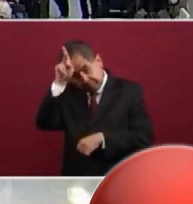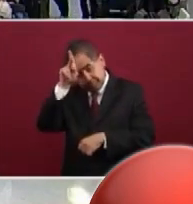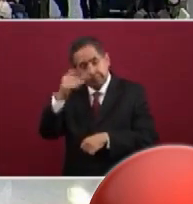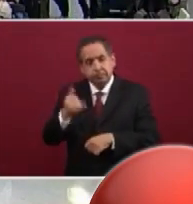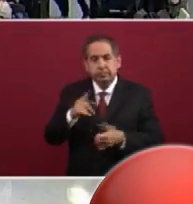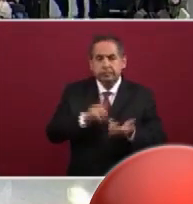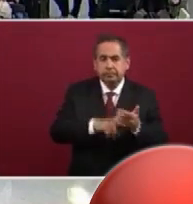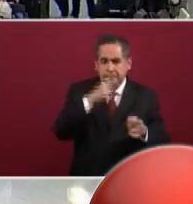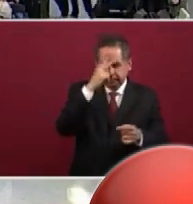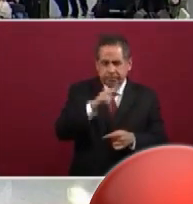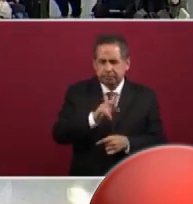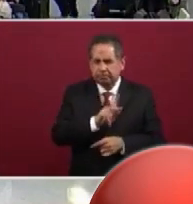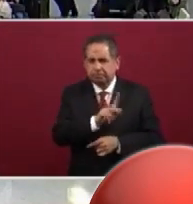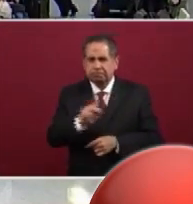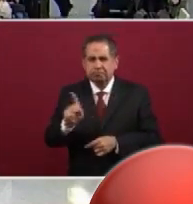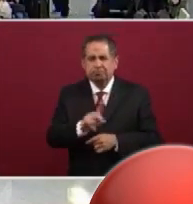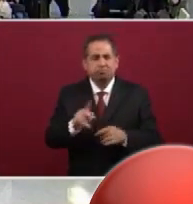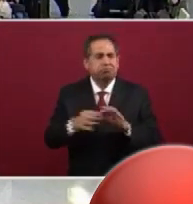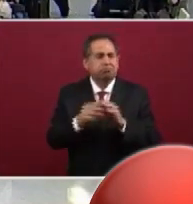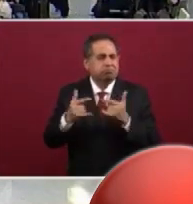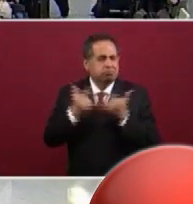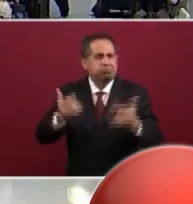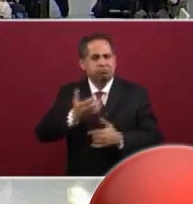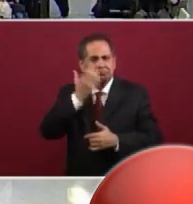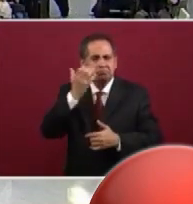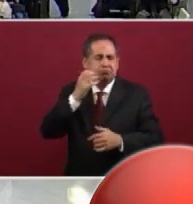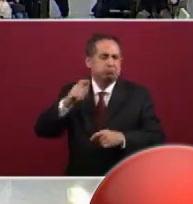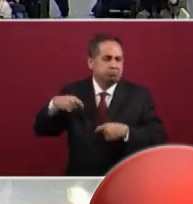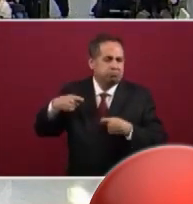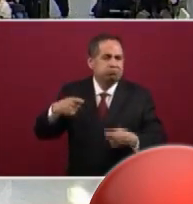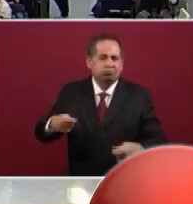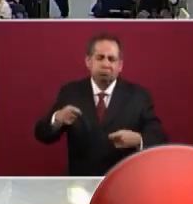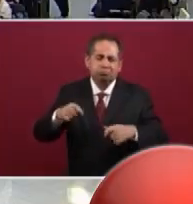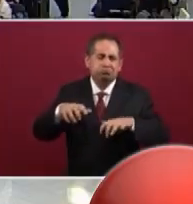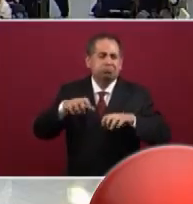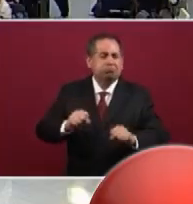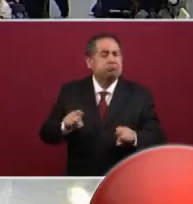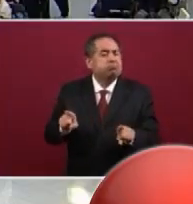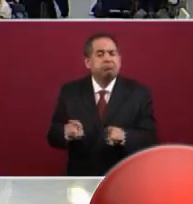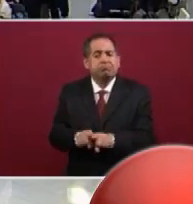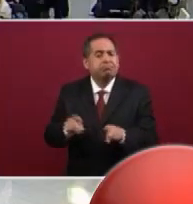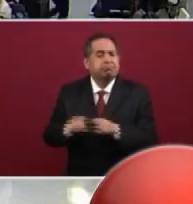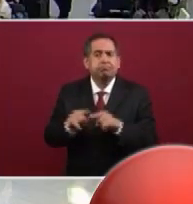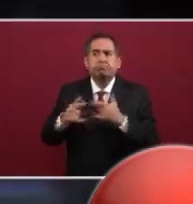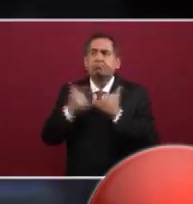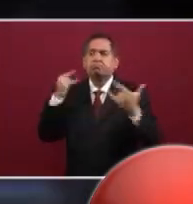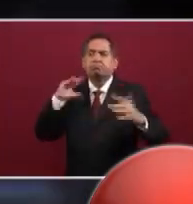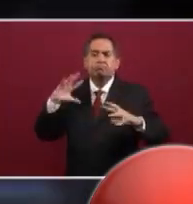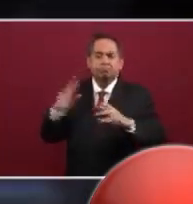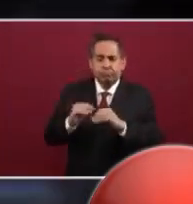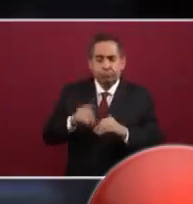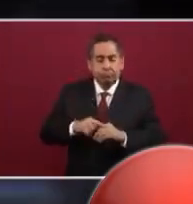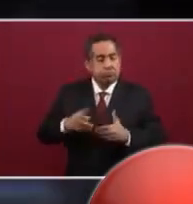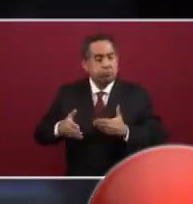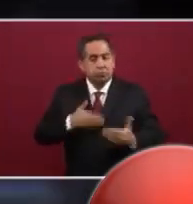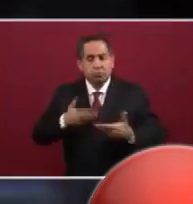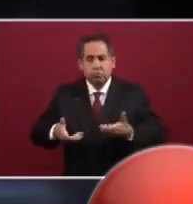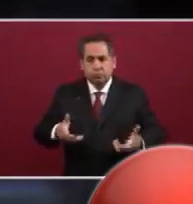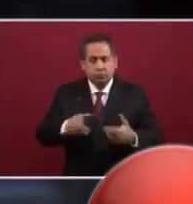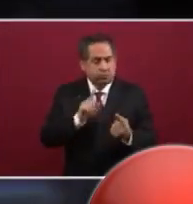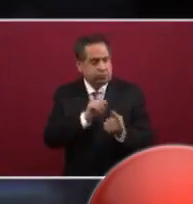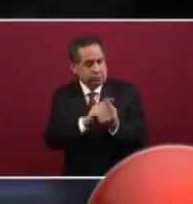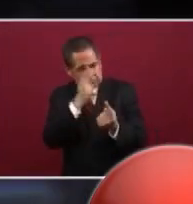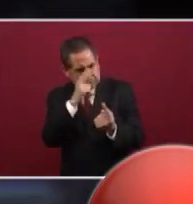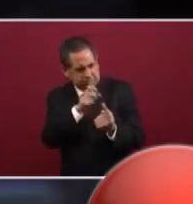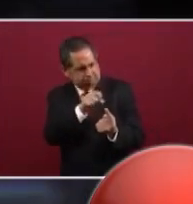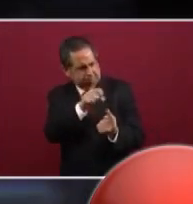que nuestra historia, nuestras tradiciones, la conquista, todo es lo mismo. Yo camino por la calle, hablo con un mexicano, estoy hablando